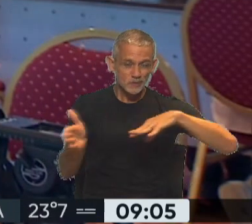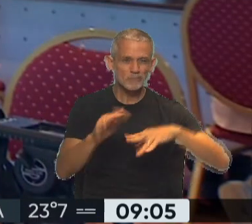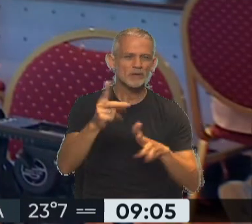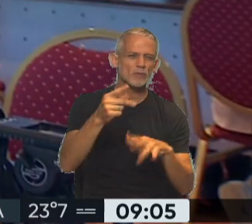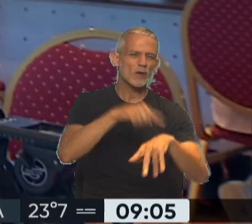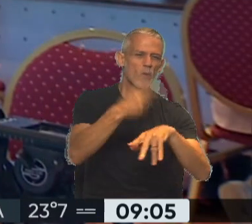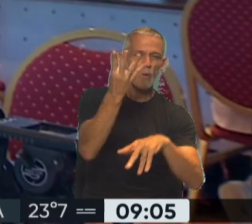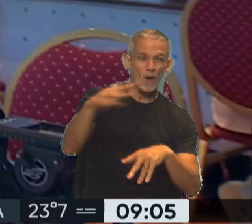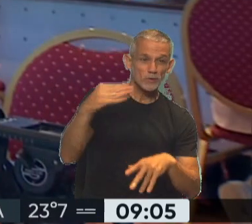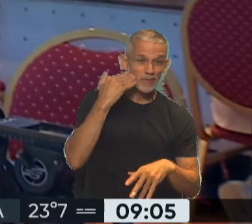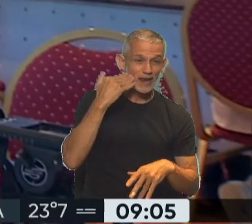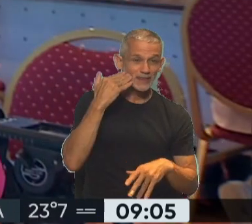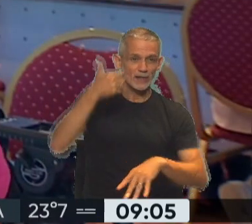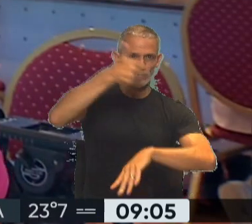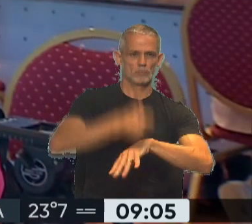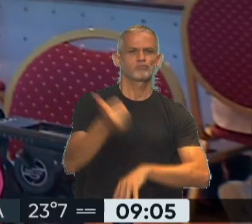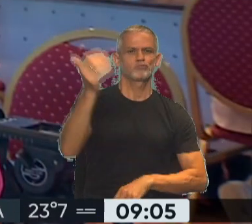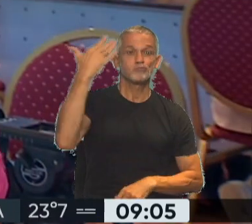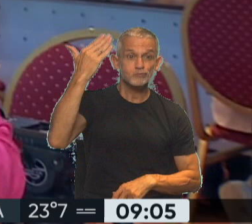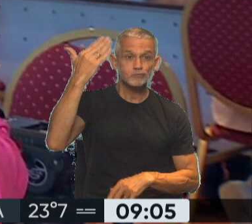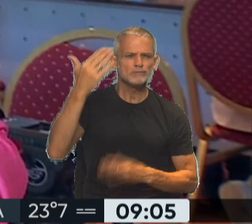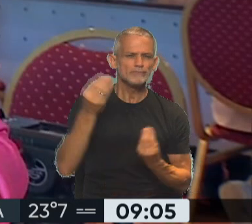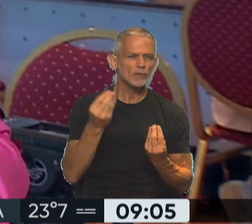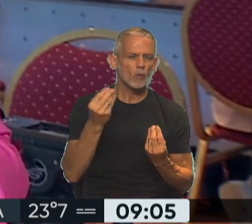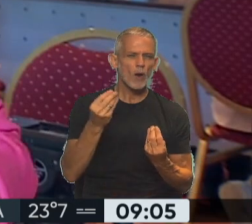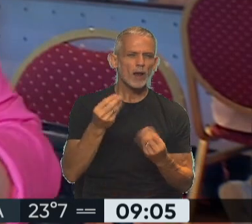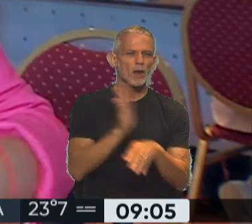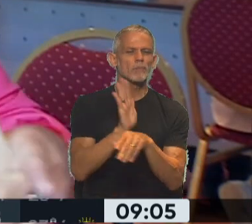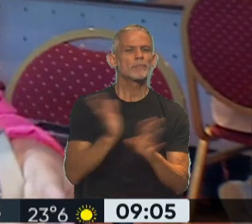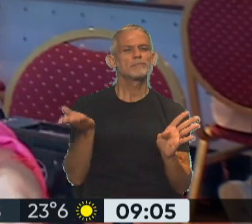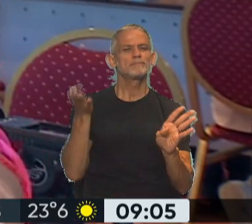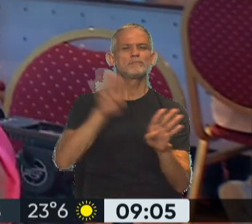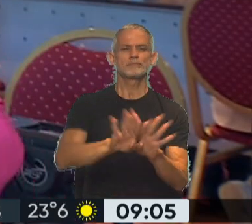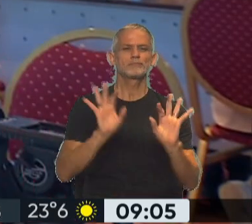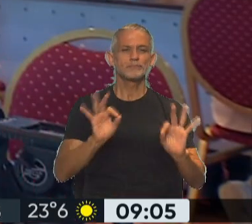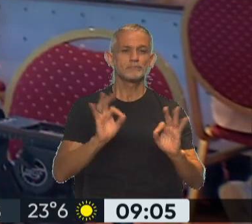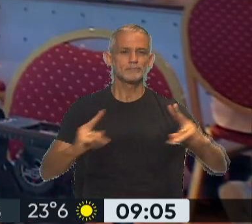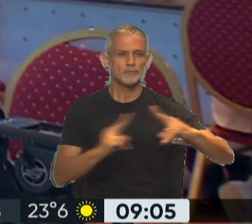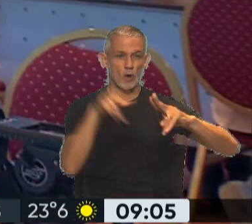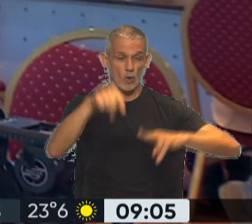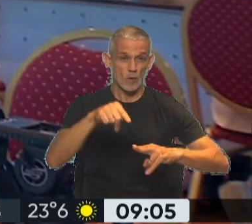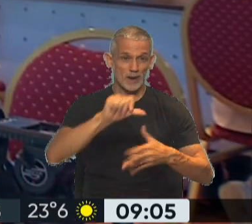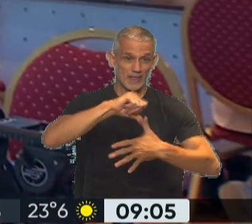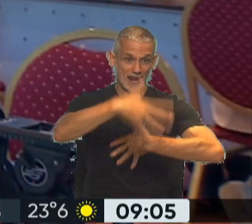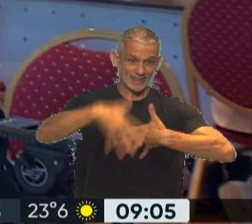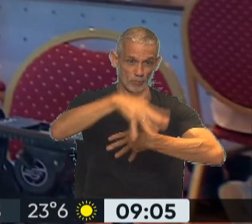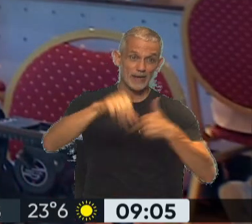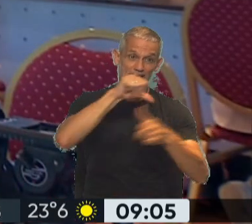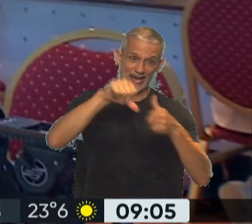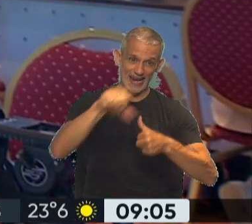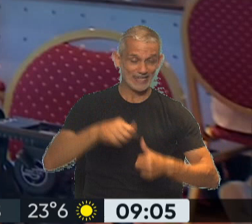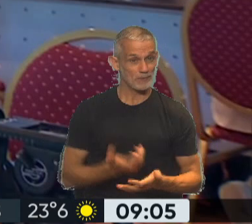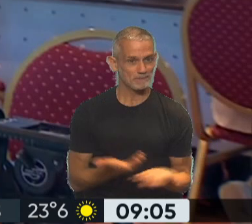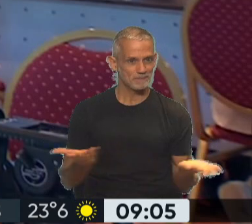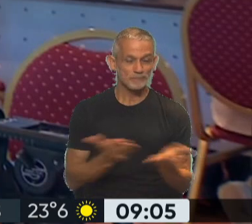16:30 va a haber una conferencia donde se va a poner como el broche a este gran encuentros y de latinoamérica y de los países del